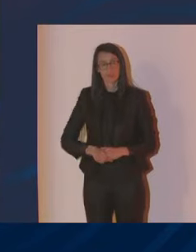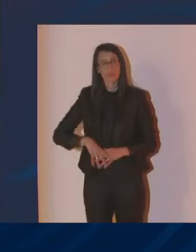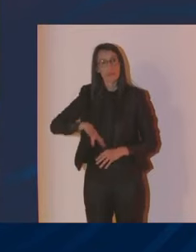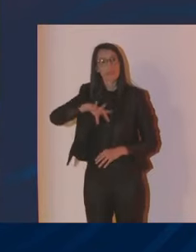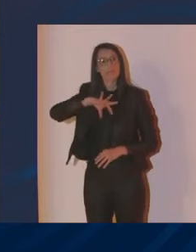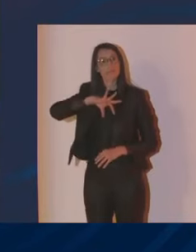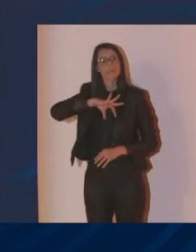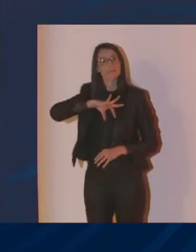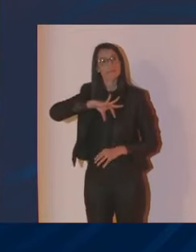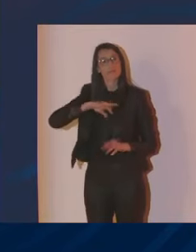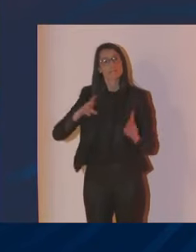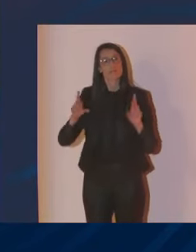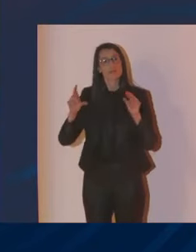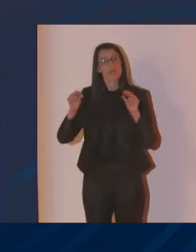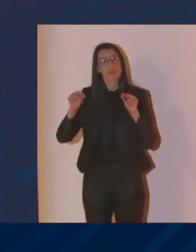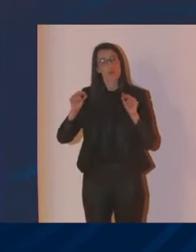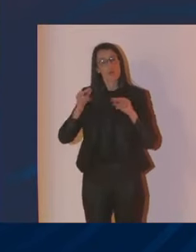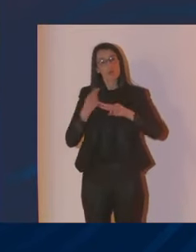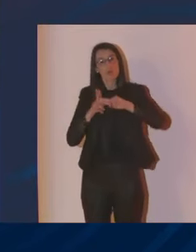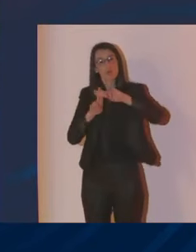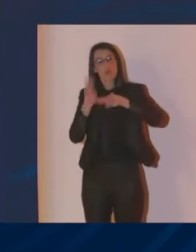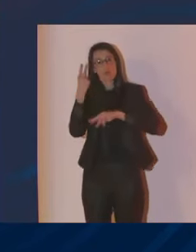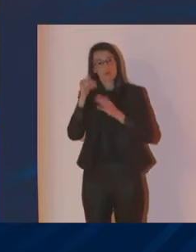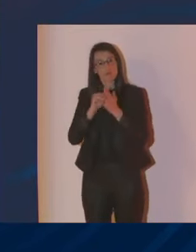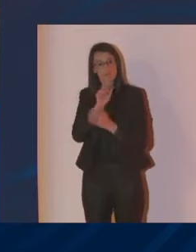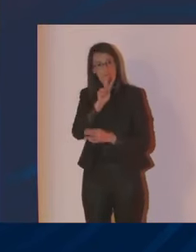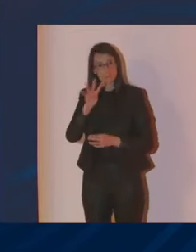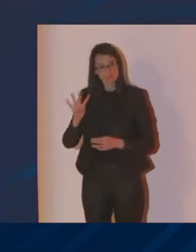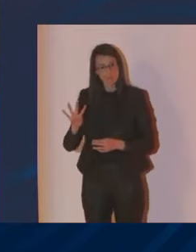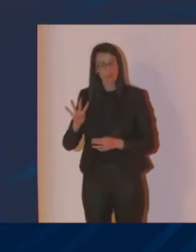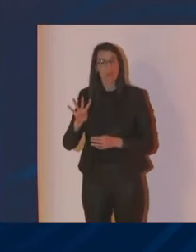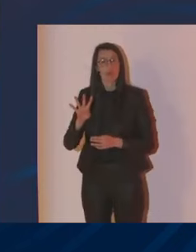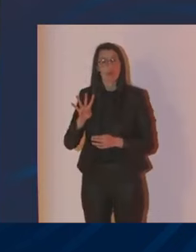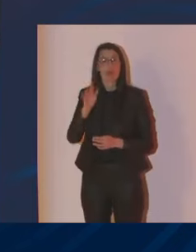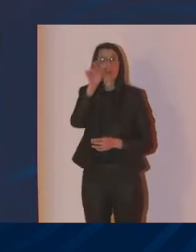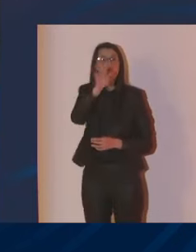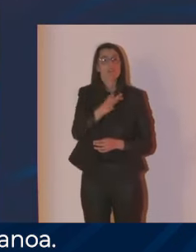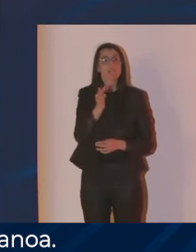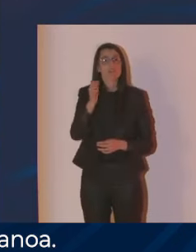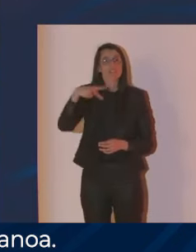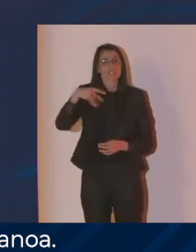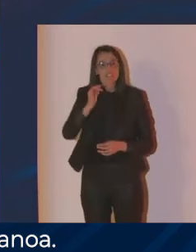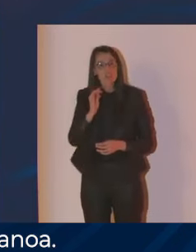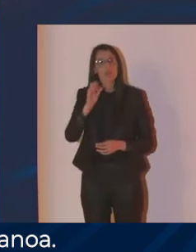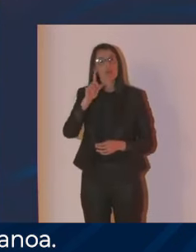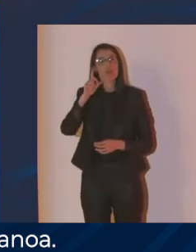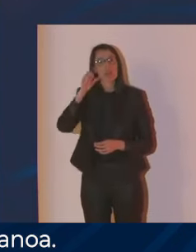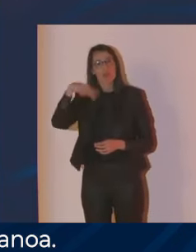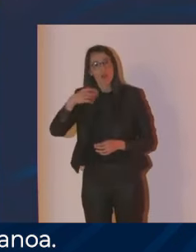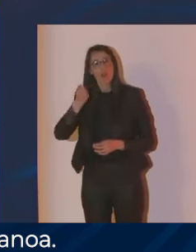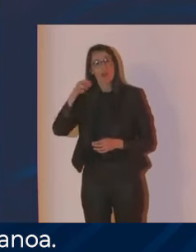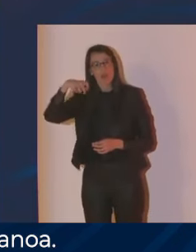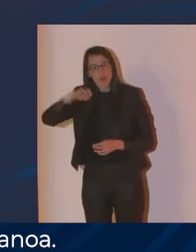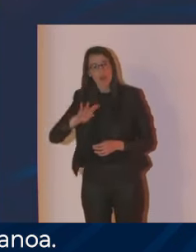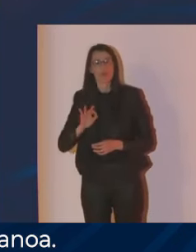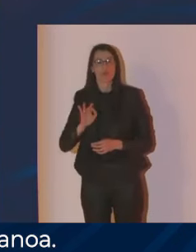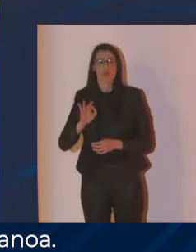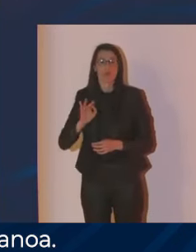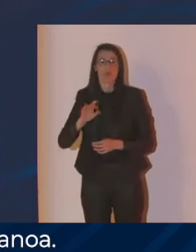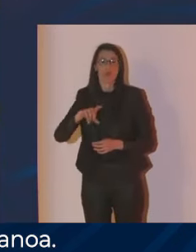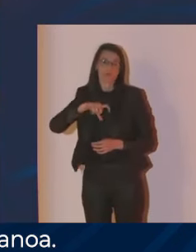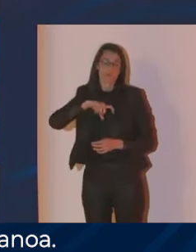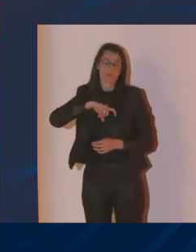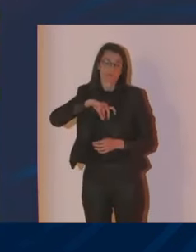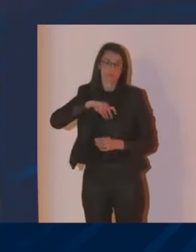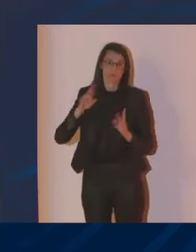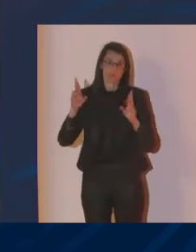Medalla de Oro Cruz Roja 2024 a Fernando León de Araona. Recoge la medalla de oro don Fernando